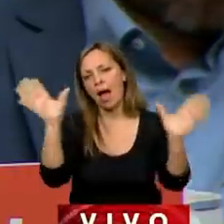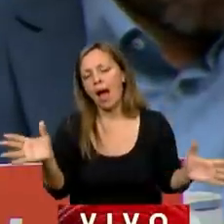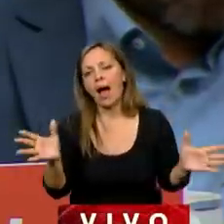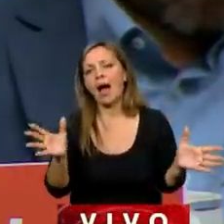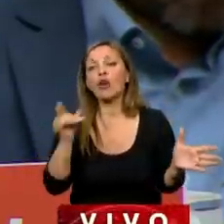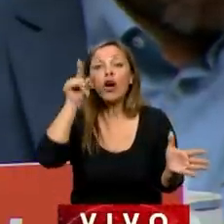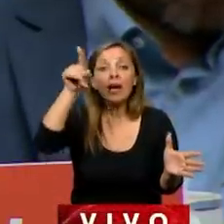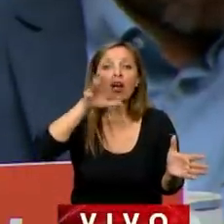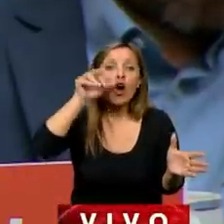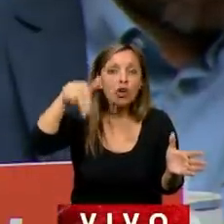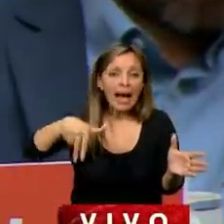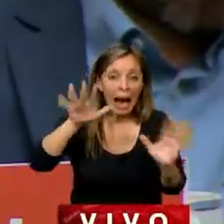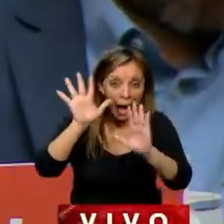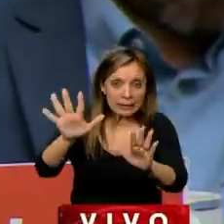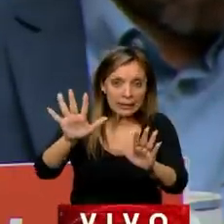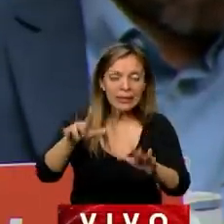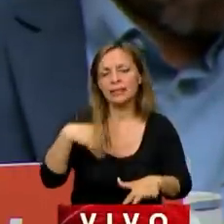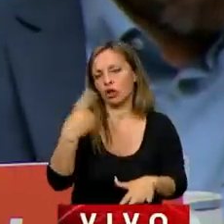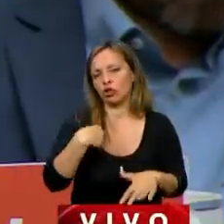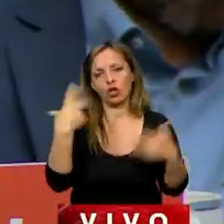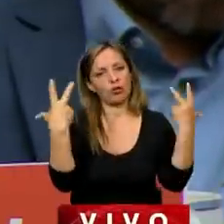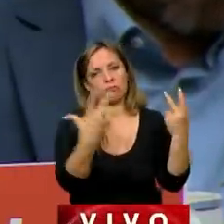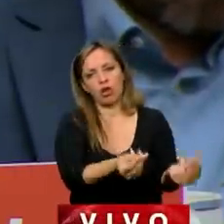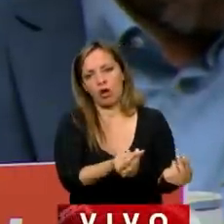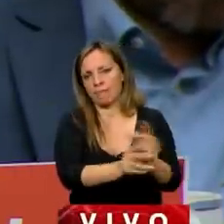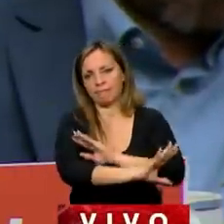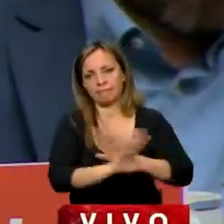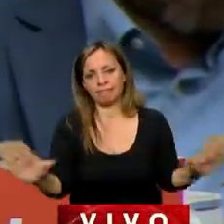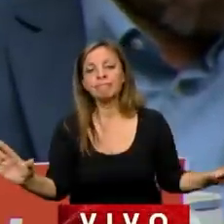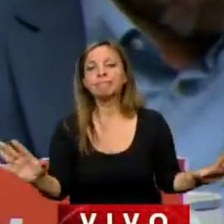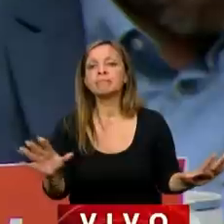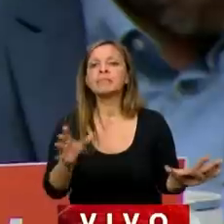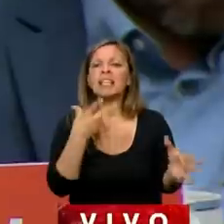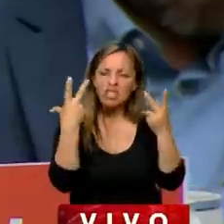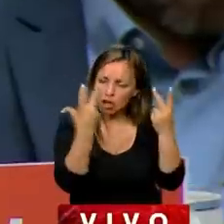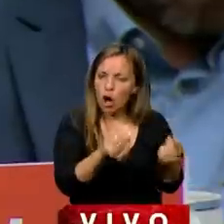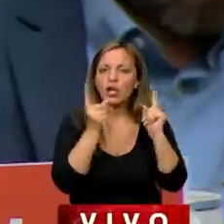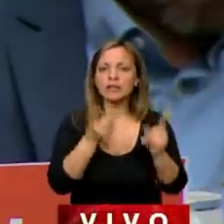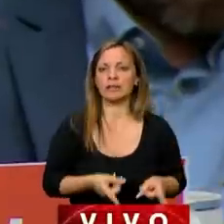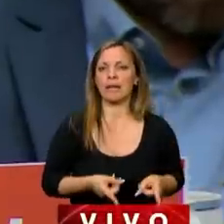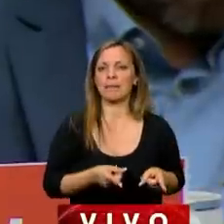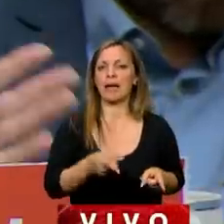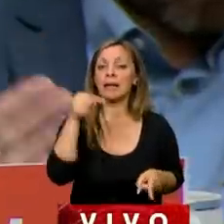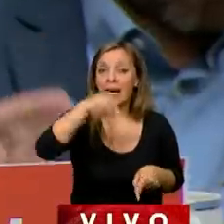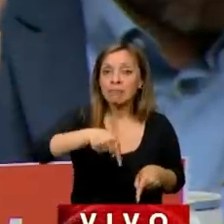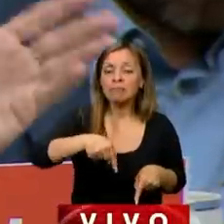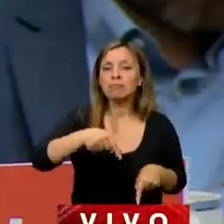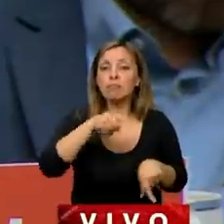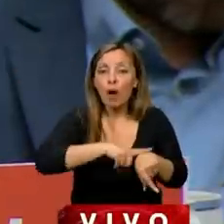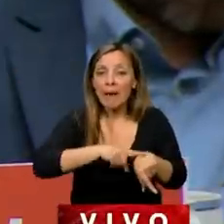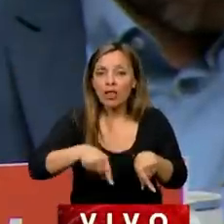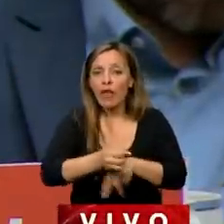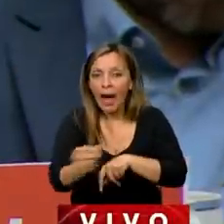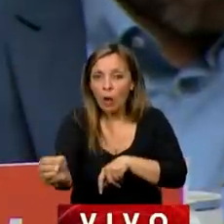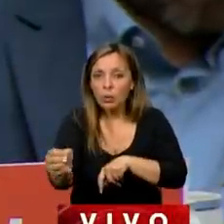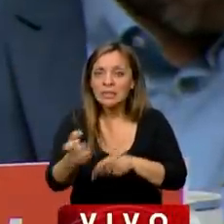último, rechazamos estos ejercicios militares y rechazamos que en el marco de este ajuste